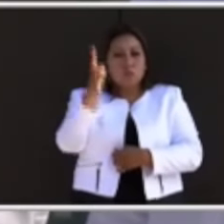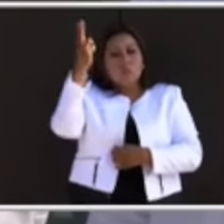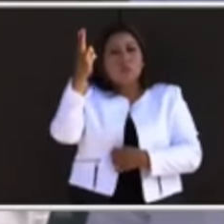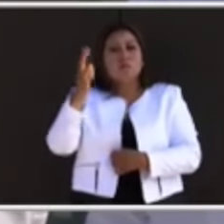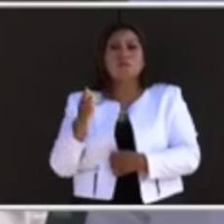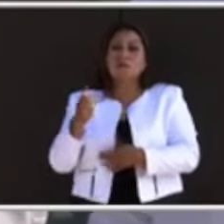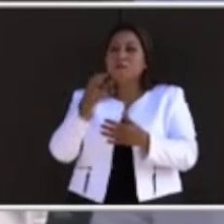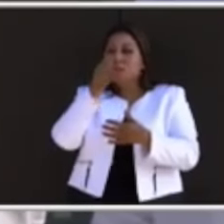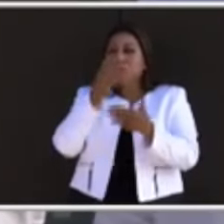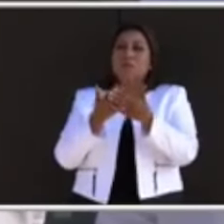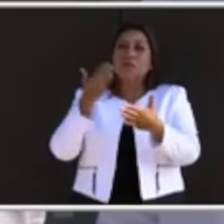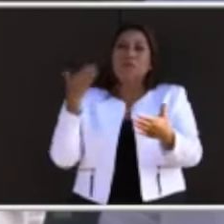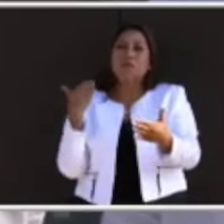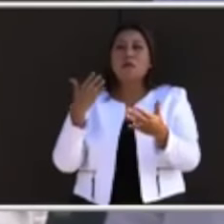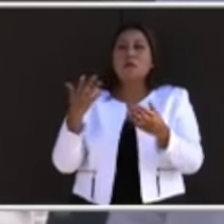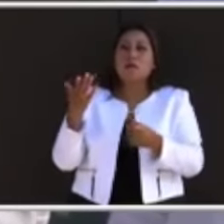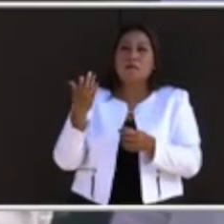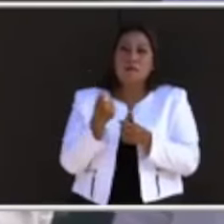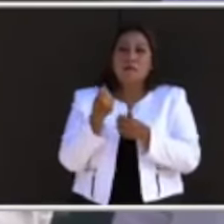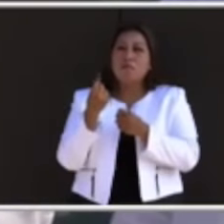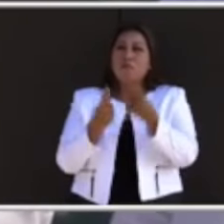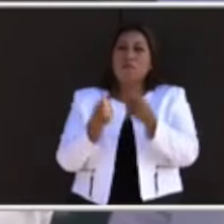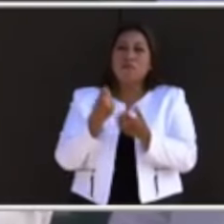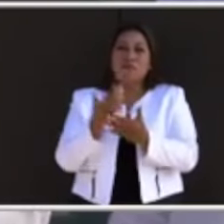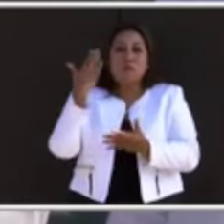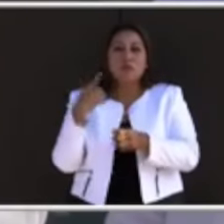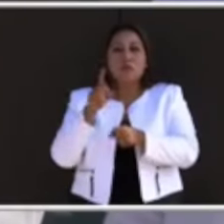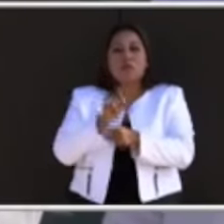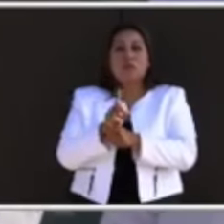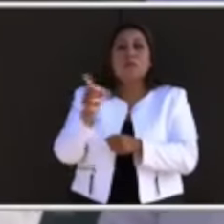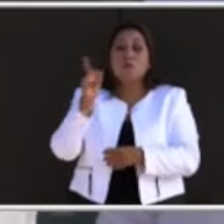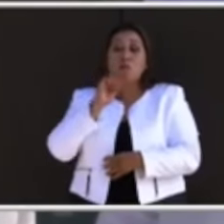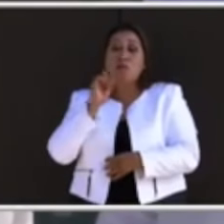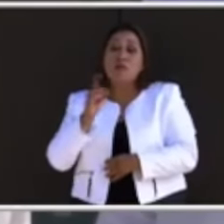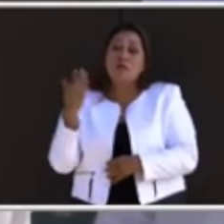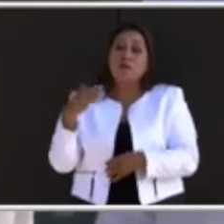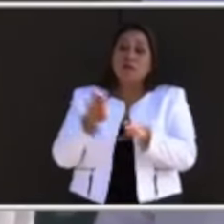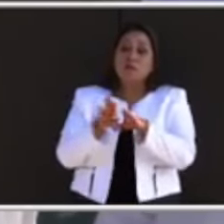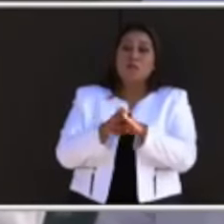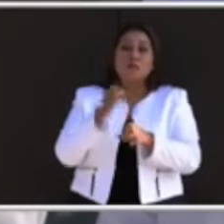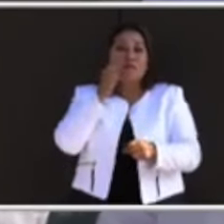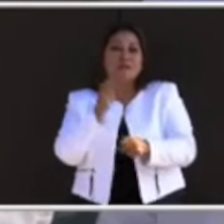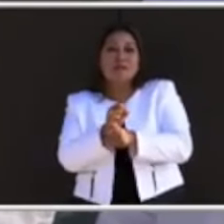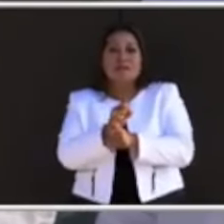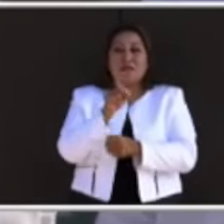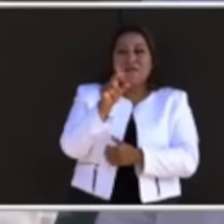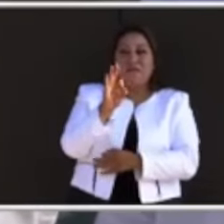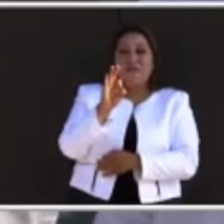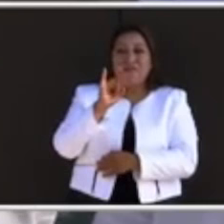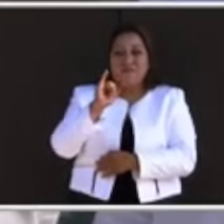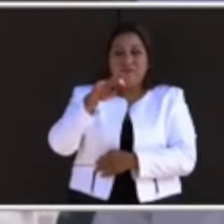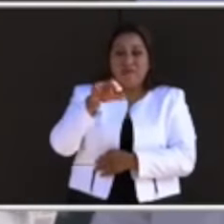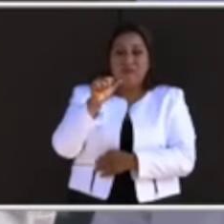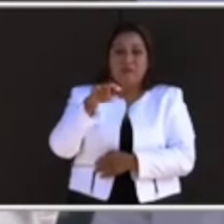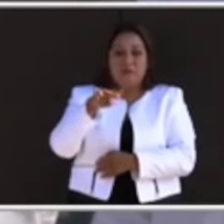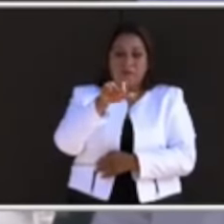sirvió hasta hace unos días como secretaria de Administración y Finanzas y en la que también fue Contralora General y